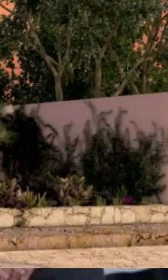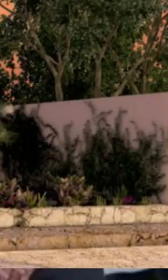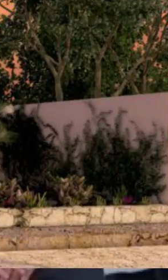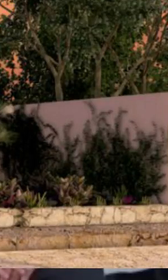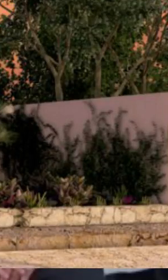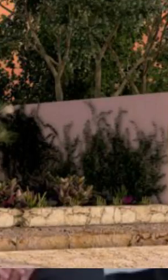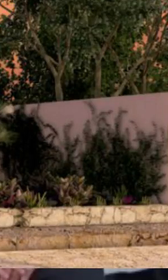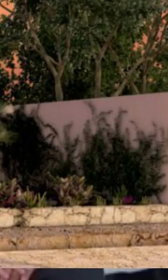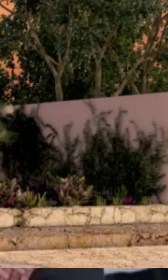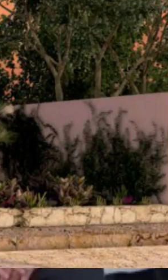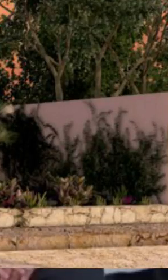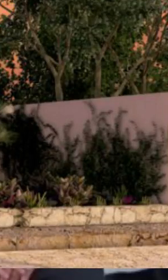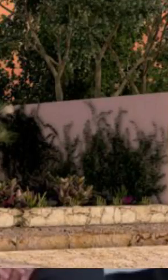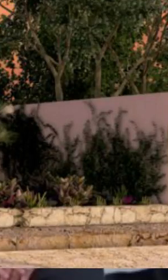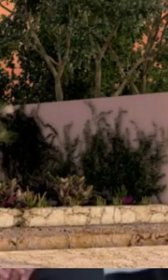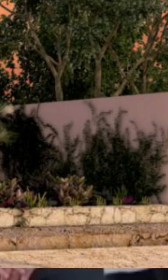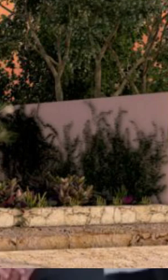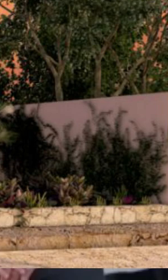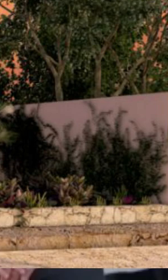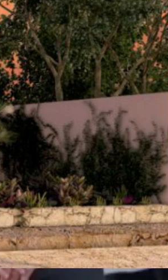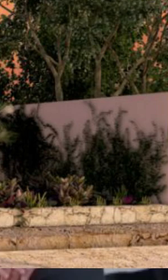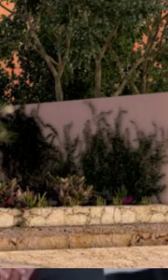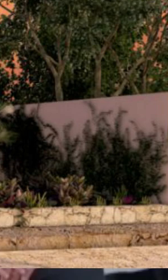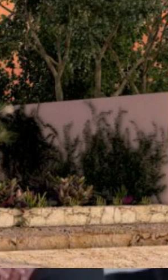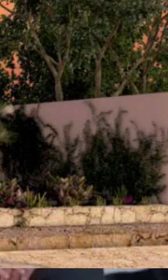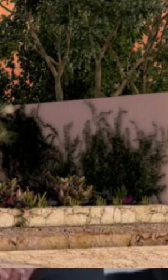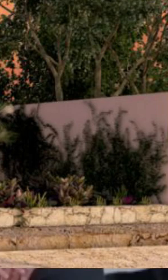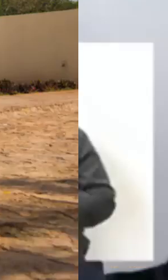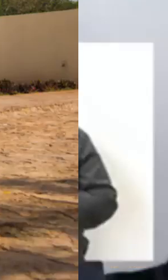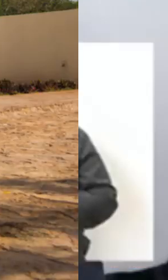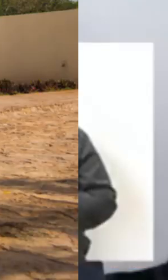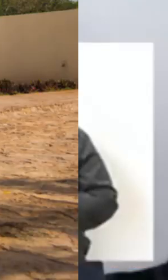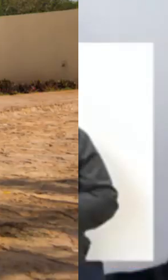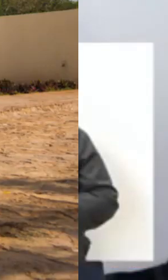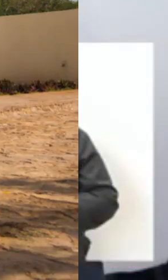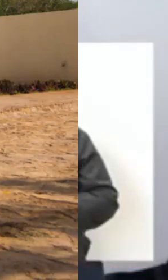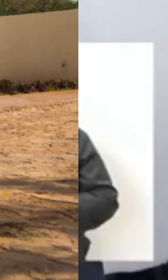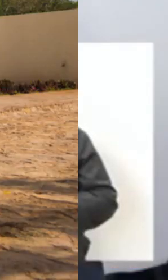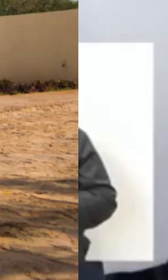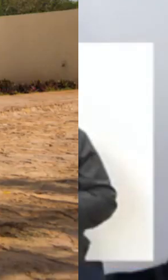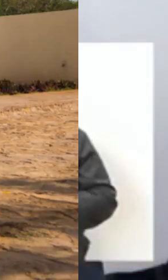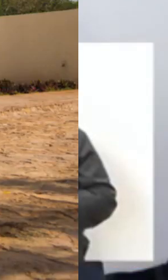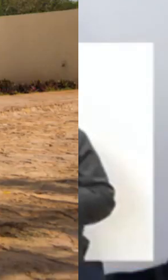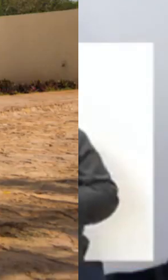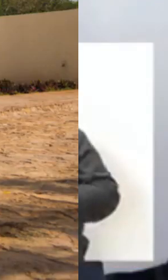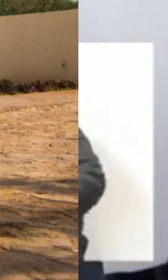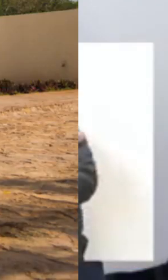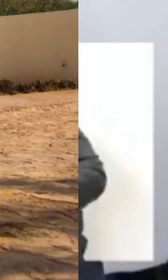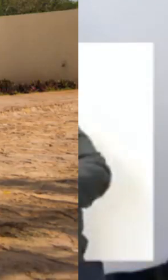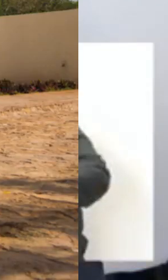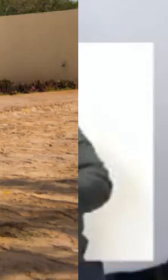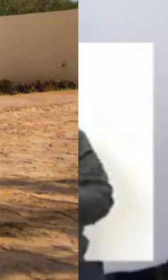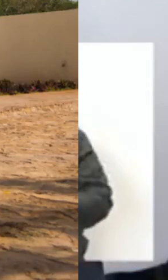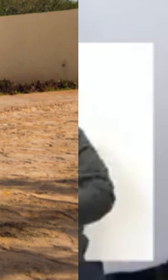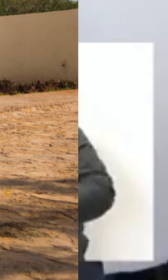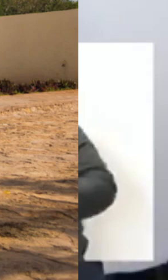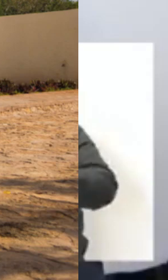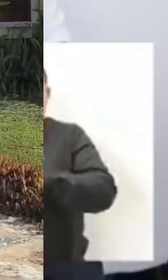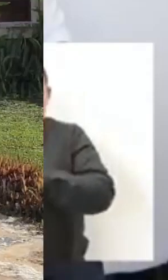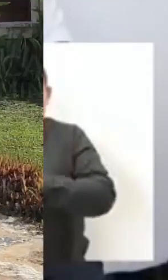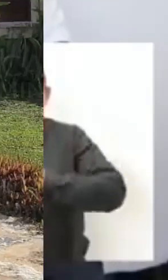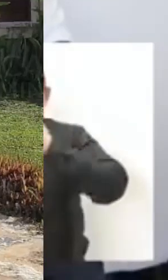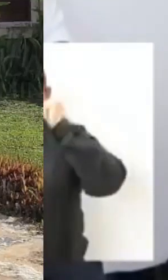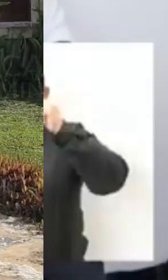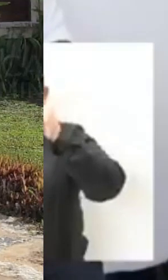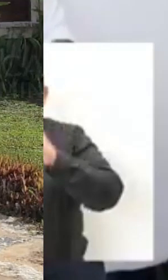acabados artesanales de alta calidad, esto con una inversión de 270 millones de pesos, con la generación de 180 empleos